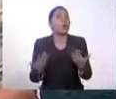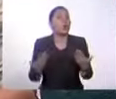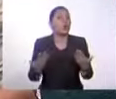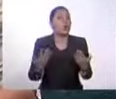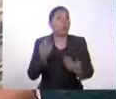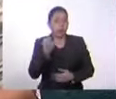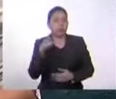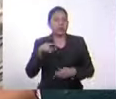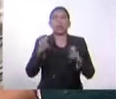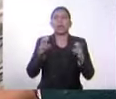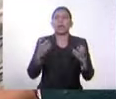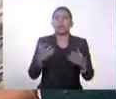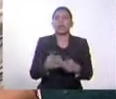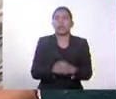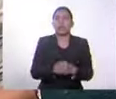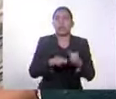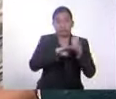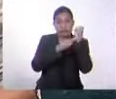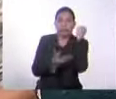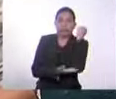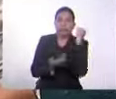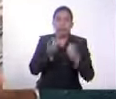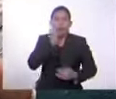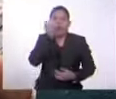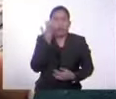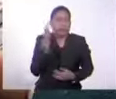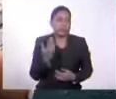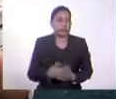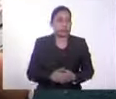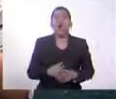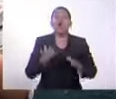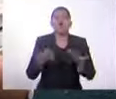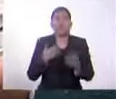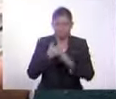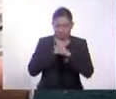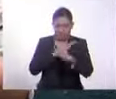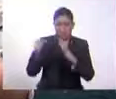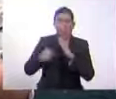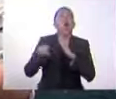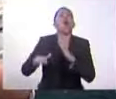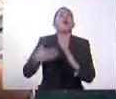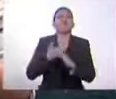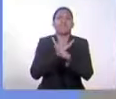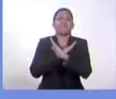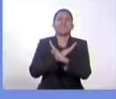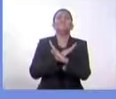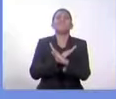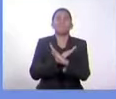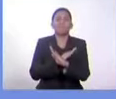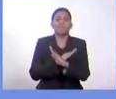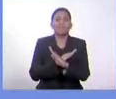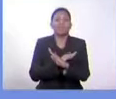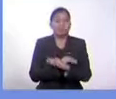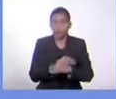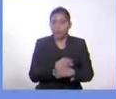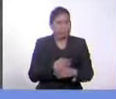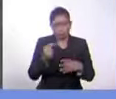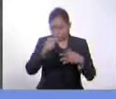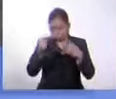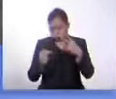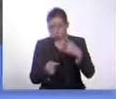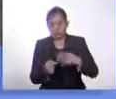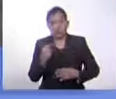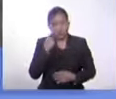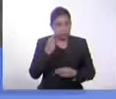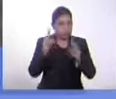en el proceso de embarazo de a temprana edad, qué medidas podríamos tomar para prevenir? Fíjate que hay muchas, pero ya que tú tocaste